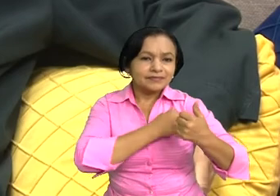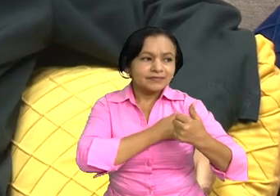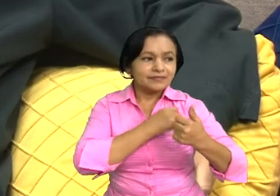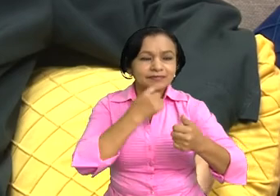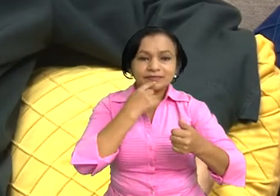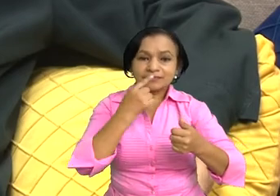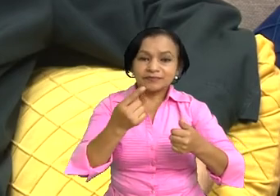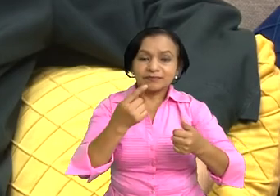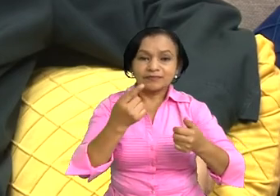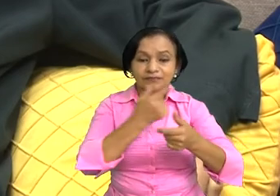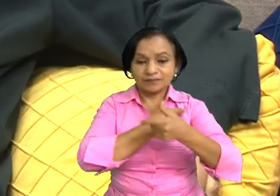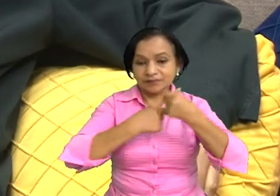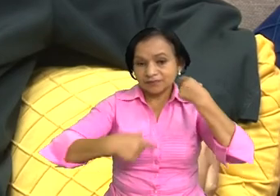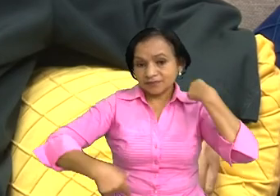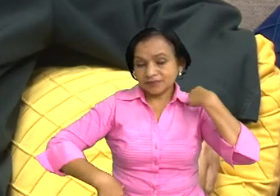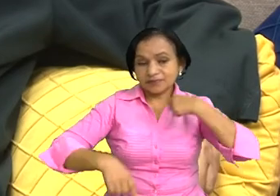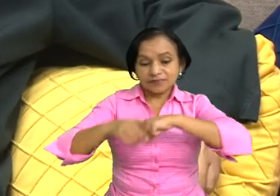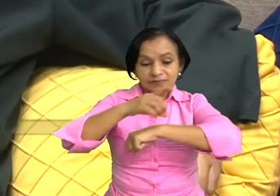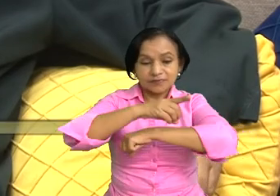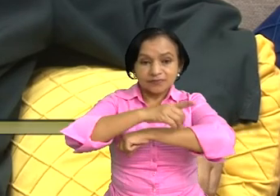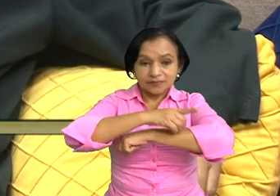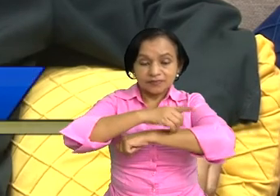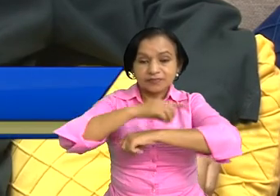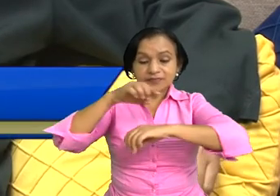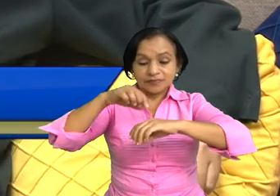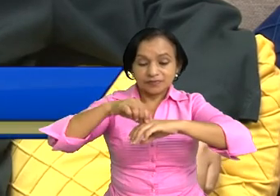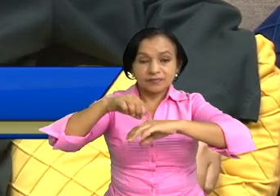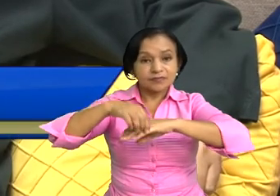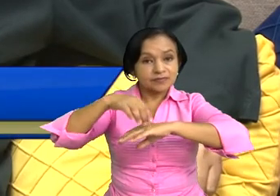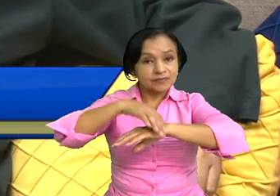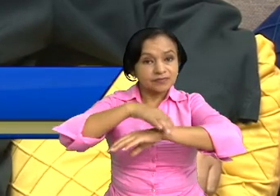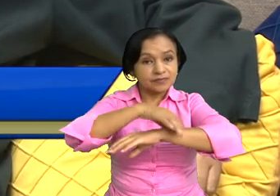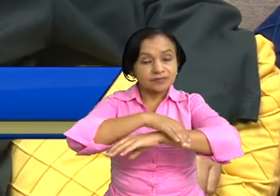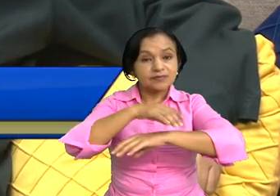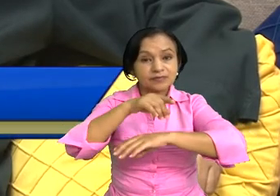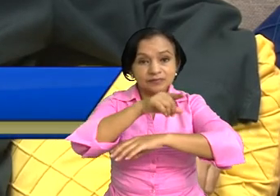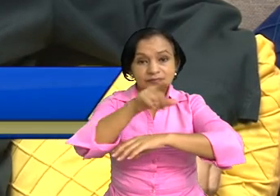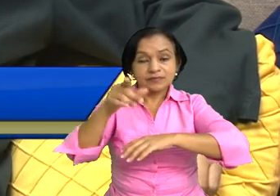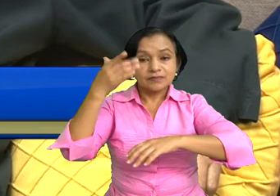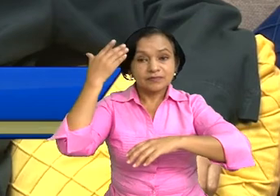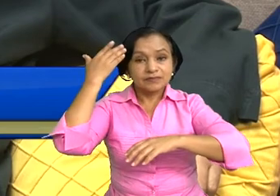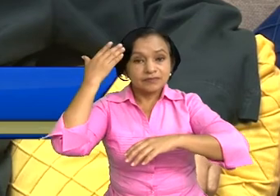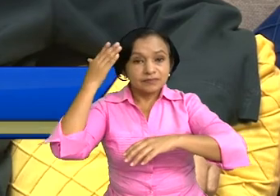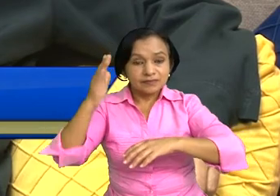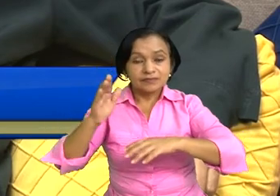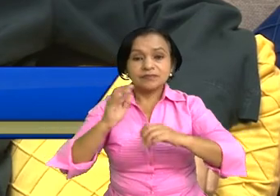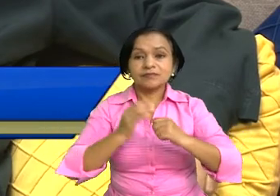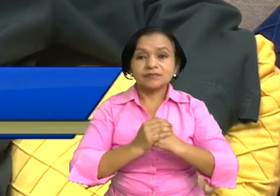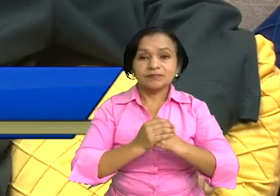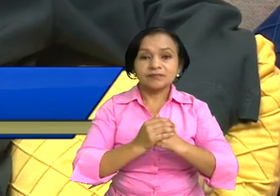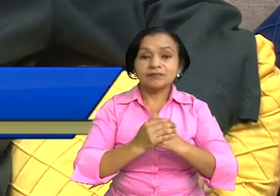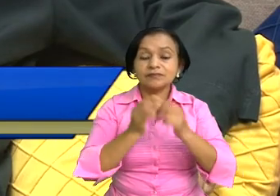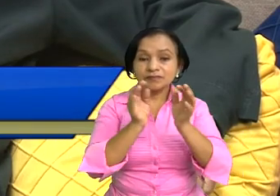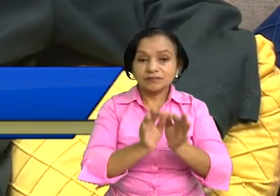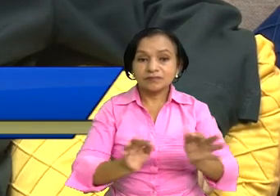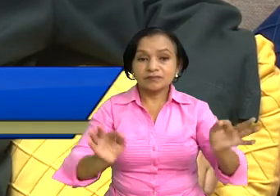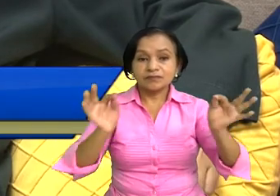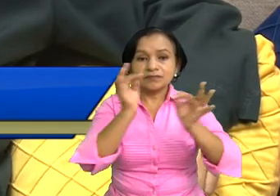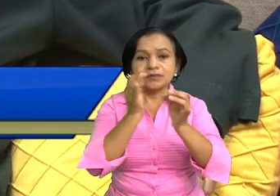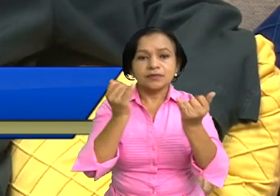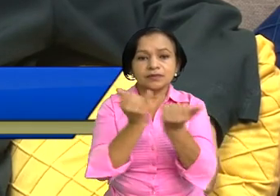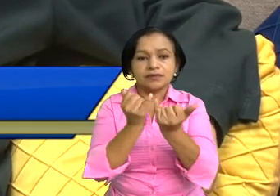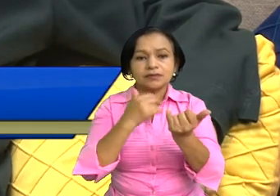expresan por el presidente Daniel y por la compañera Rosario. Ellos saben que estas obras tienen un extraordinario impacto en su